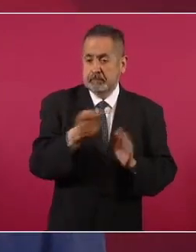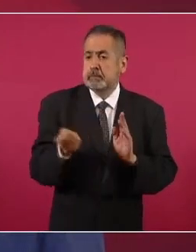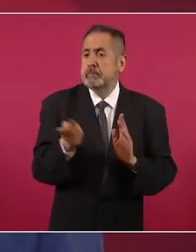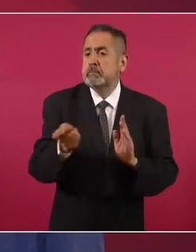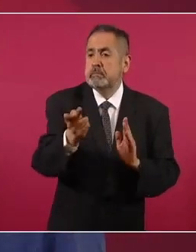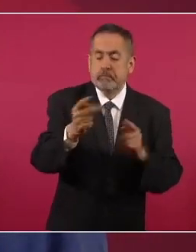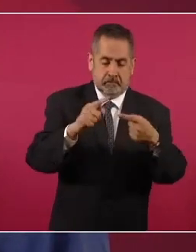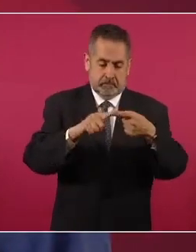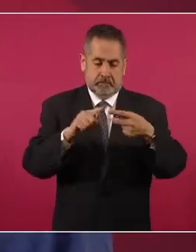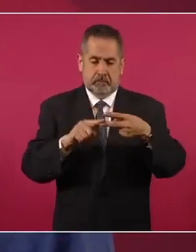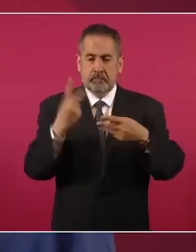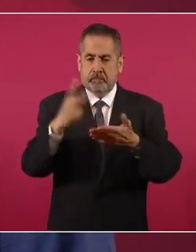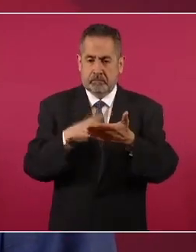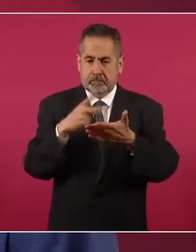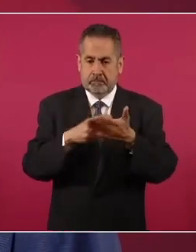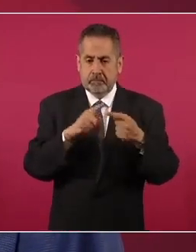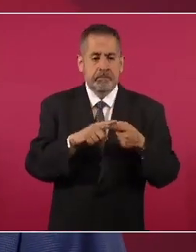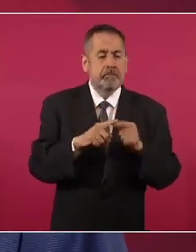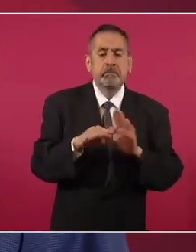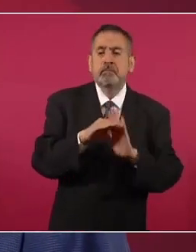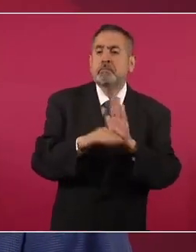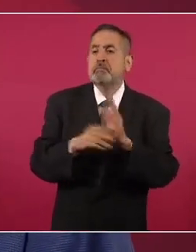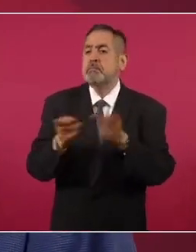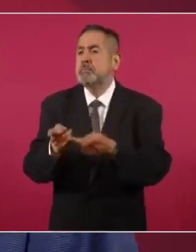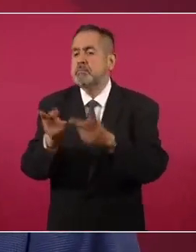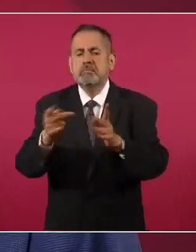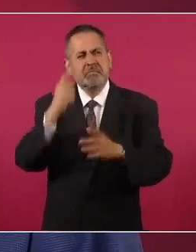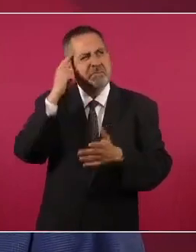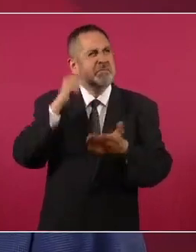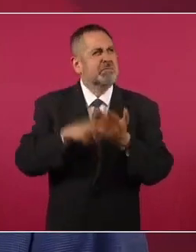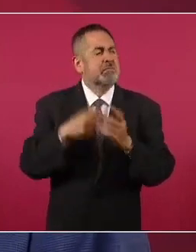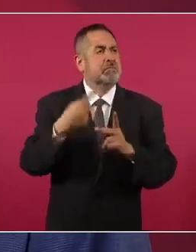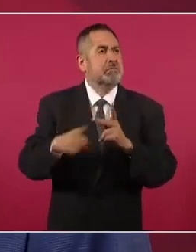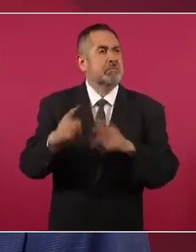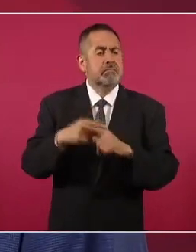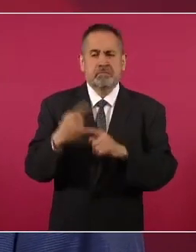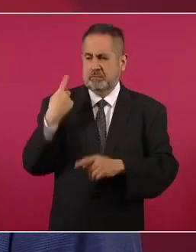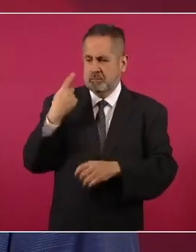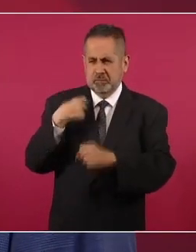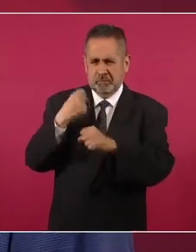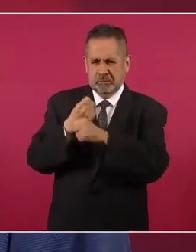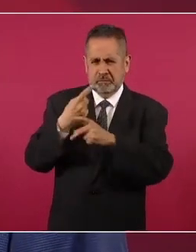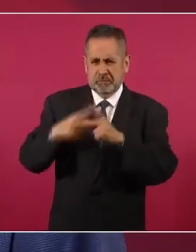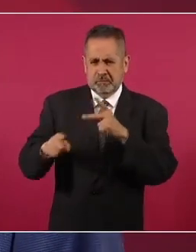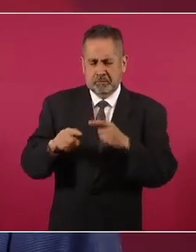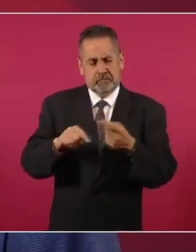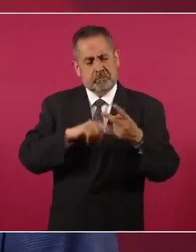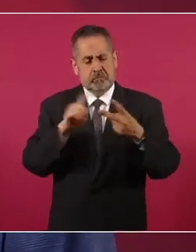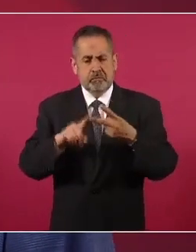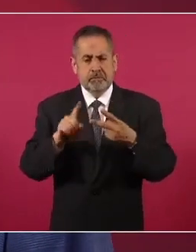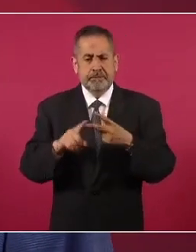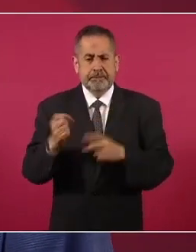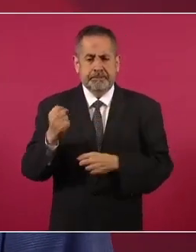dos, una creo que a principios de año y otra en septiembre.